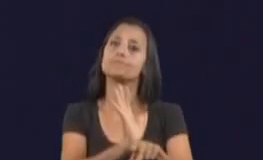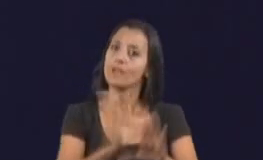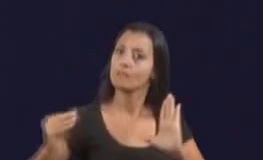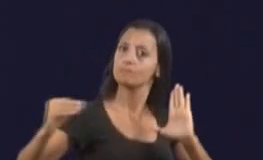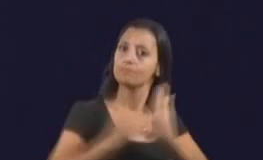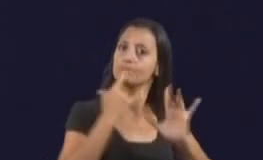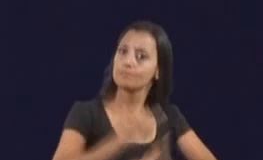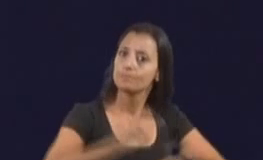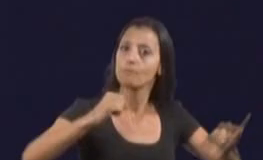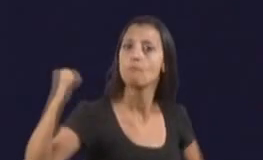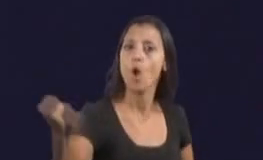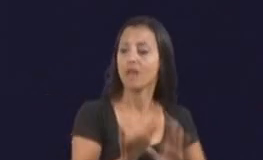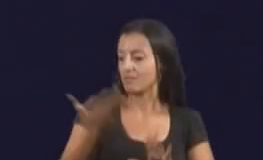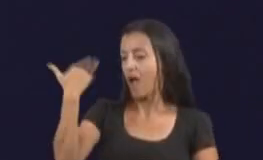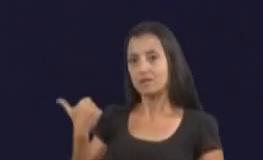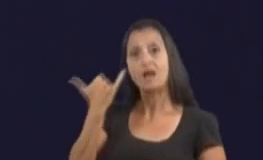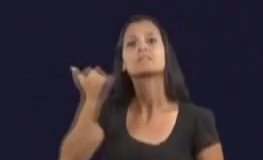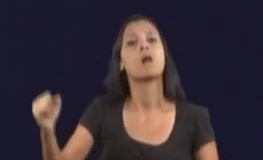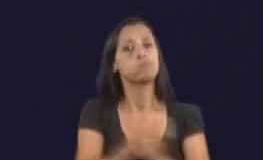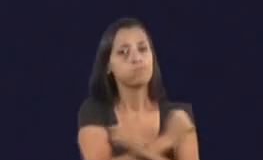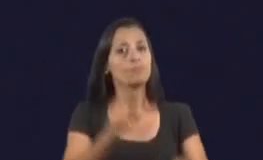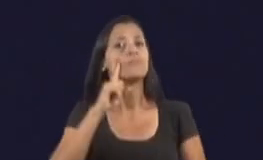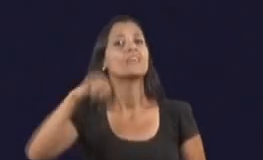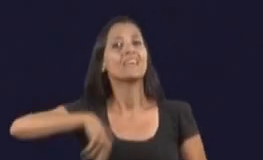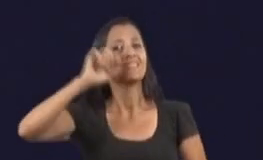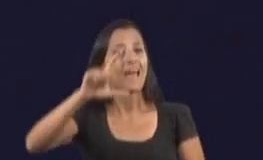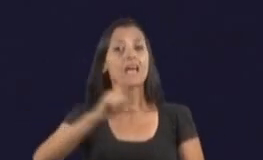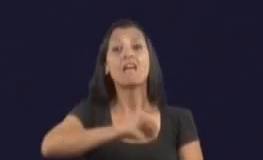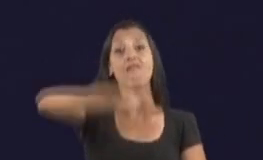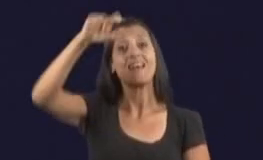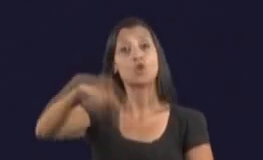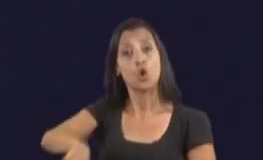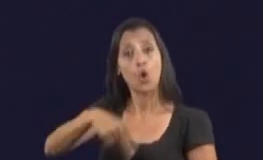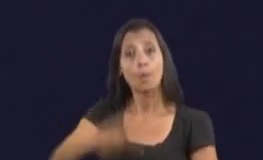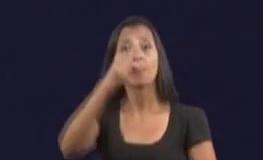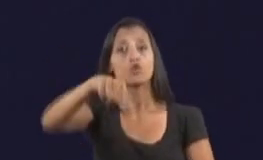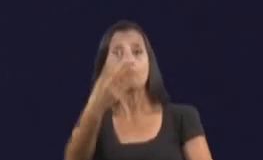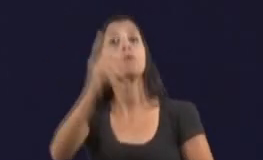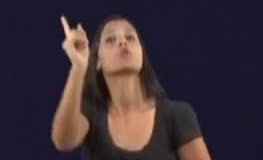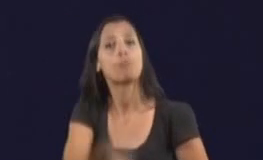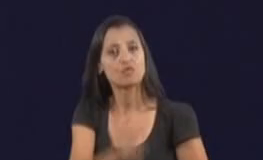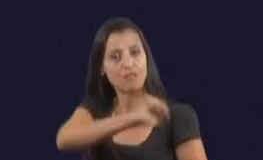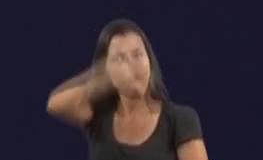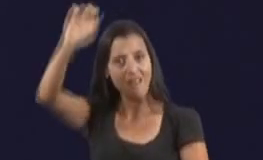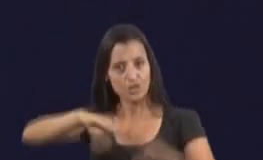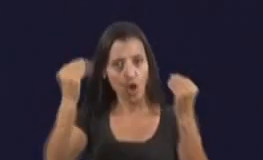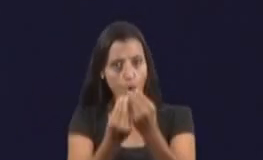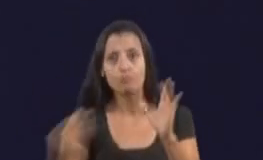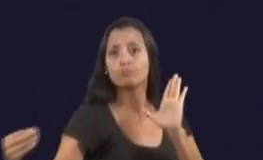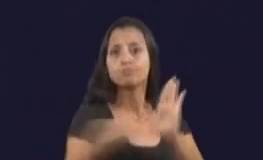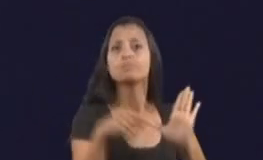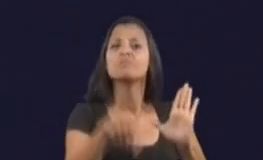dato que ayer reveló el INDEC. La inflación de noviembre fue del 2,4%.